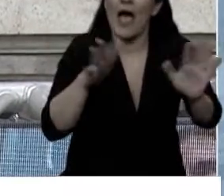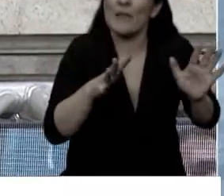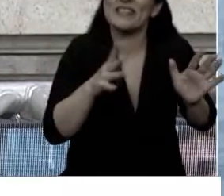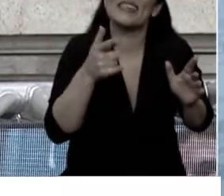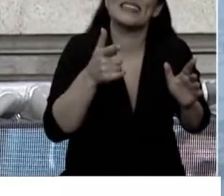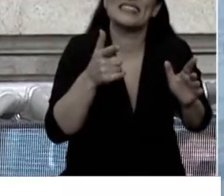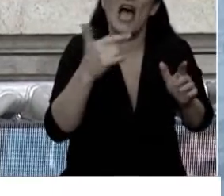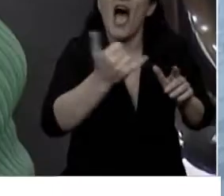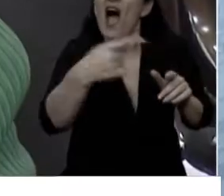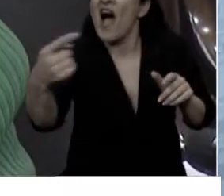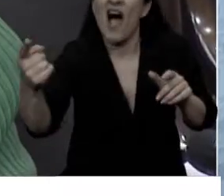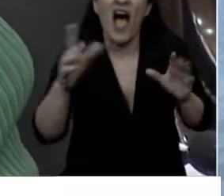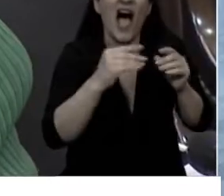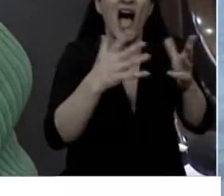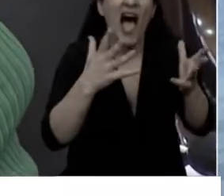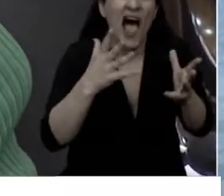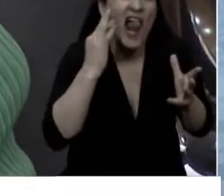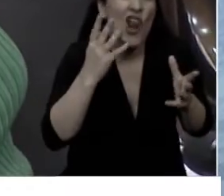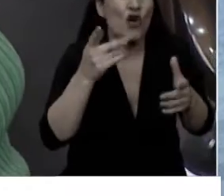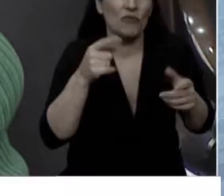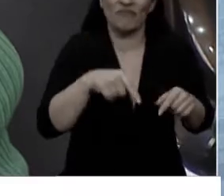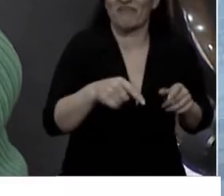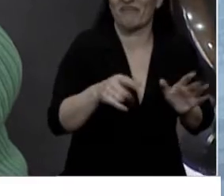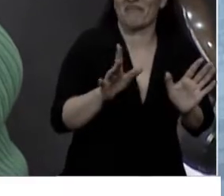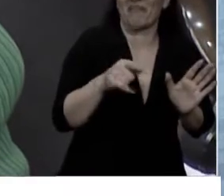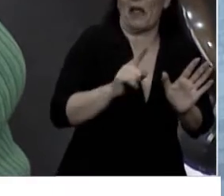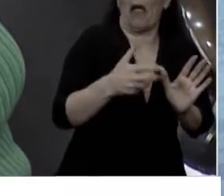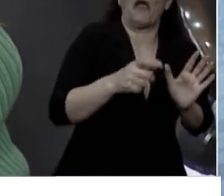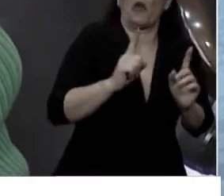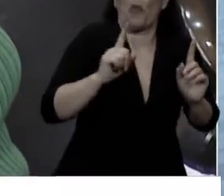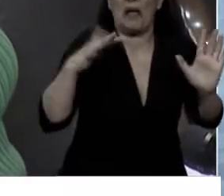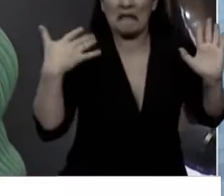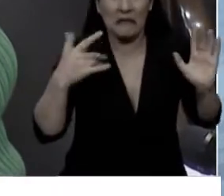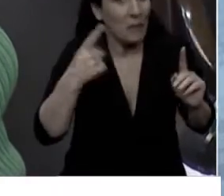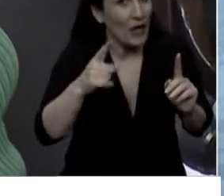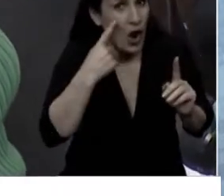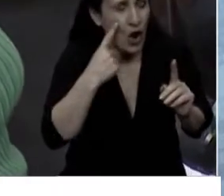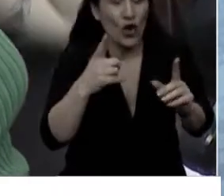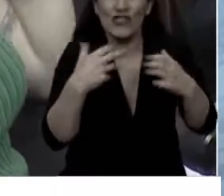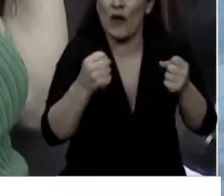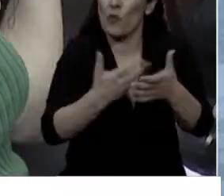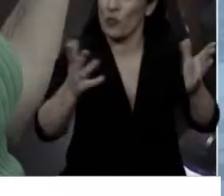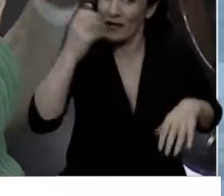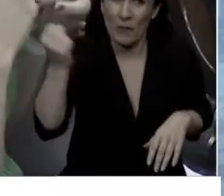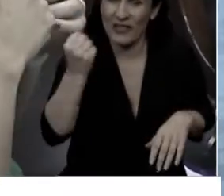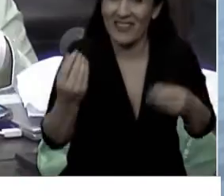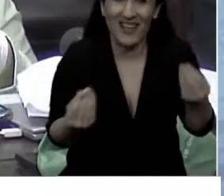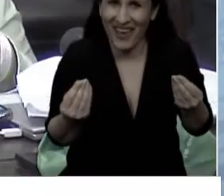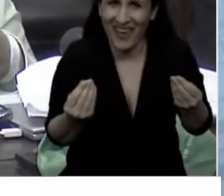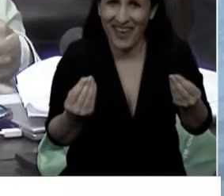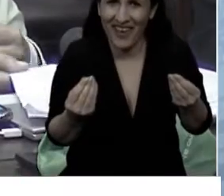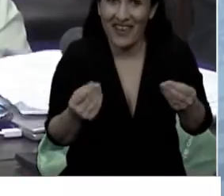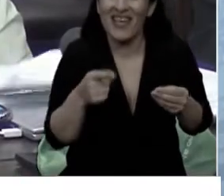patologías que son más en número, esta no tiene importancia. Pero hay un tema en salud pública que es muy importante. Si un problema en salud